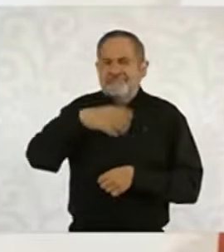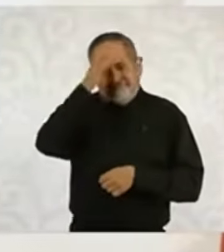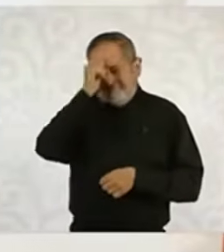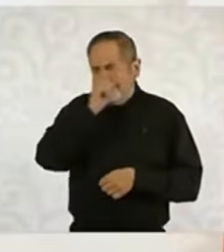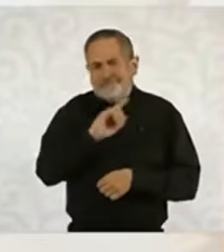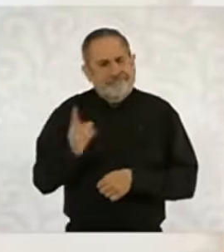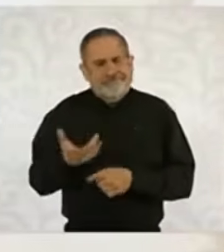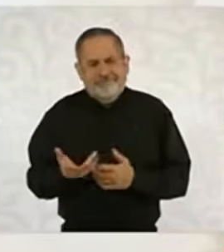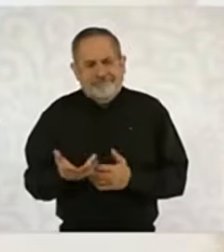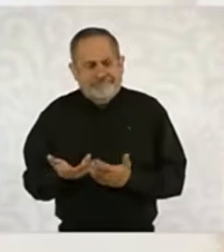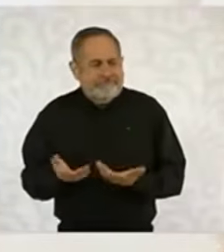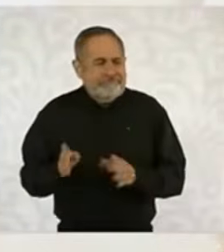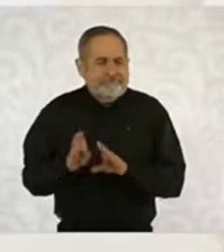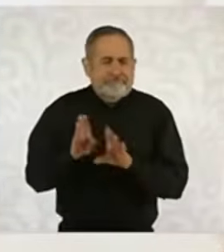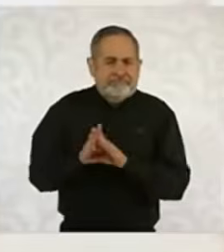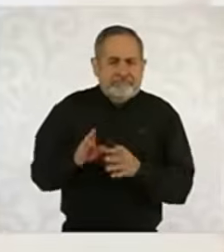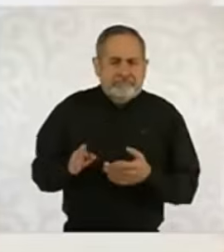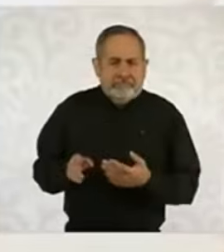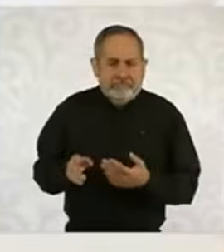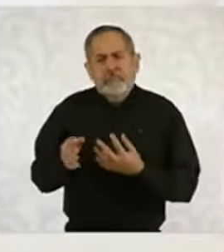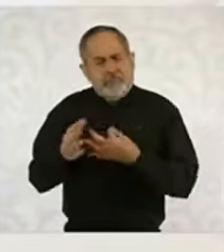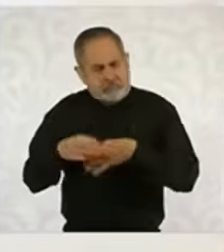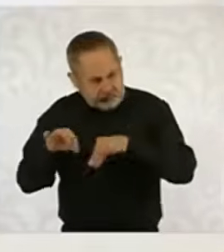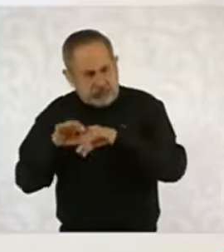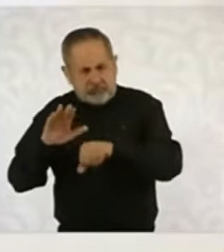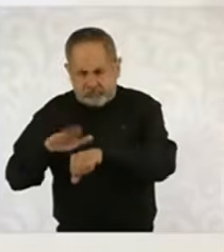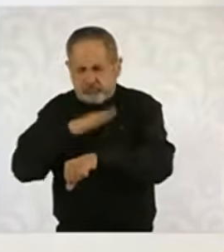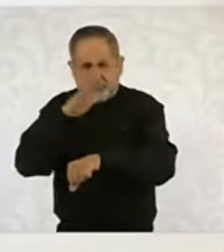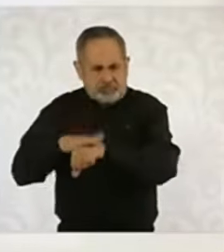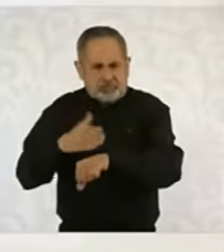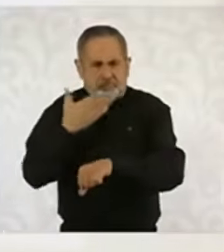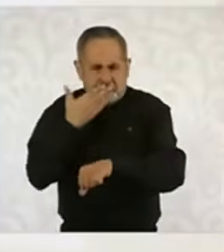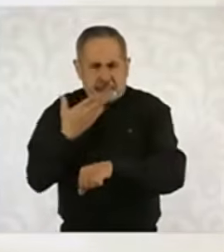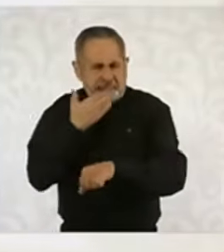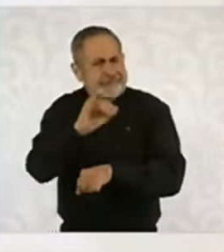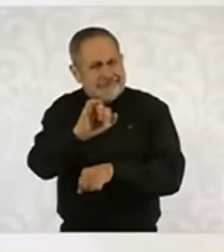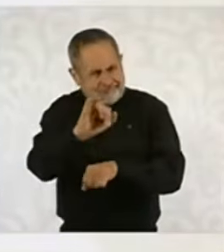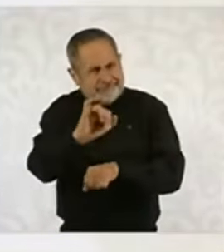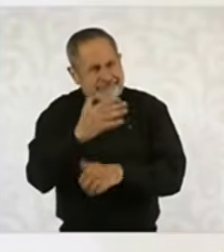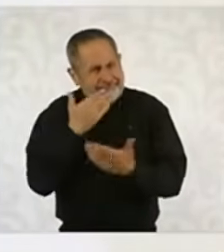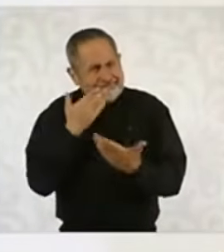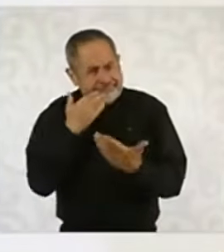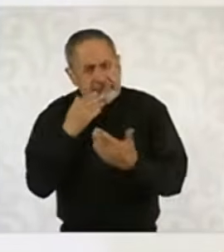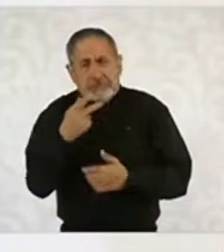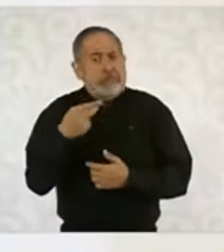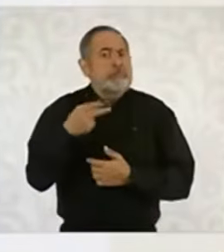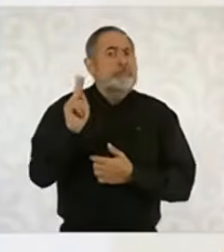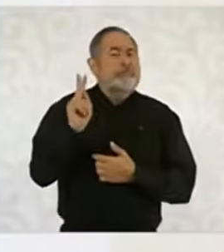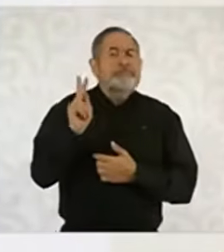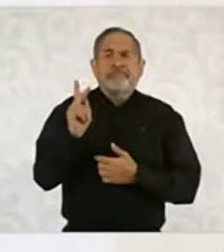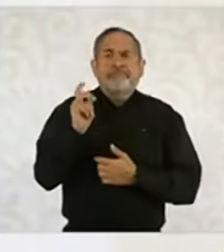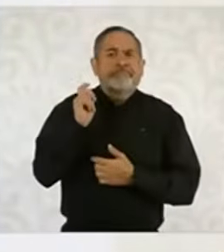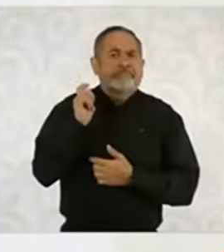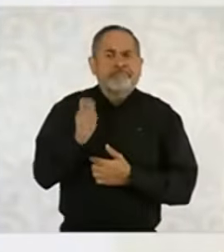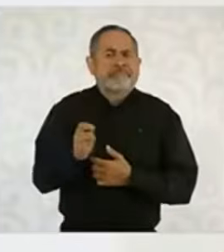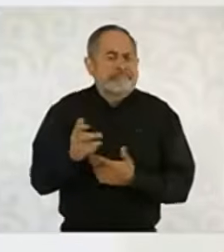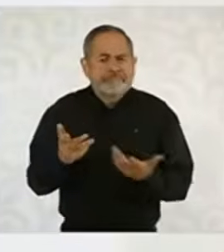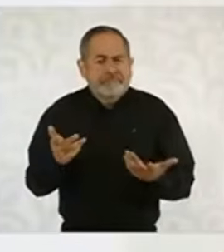no porque no sea importante tener buenas calificaciones, sino